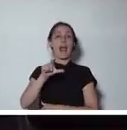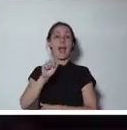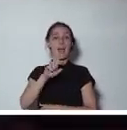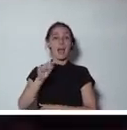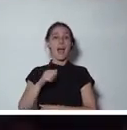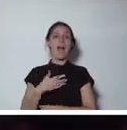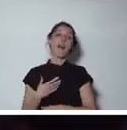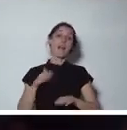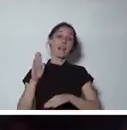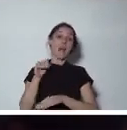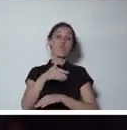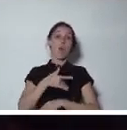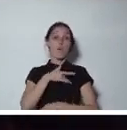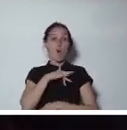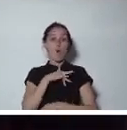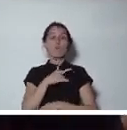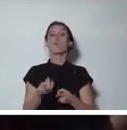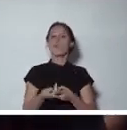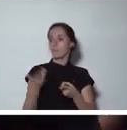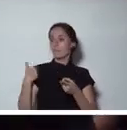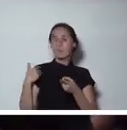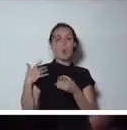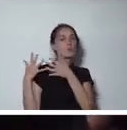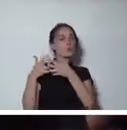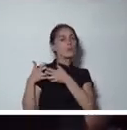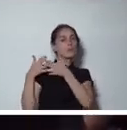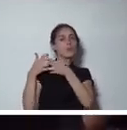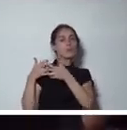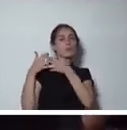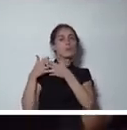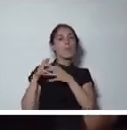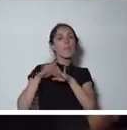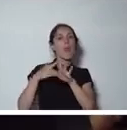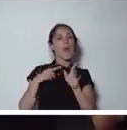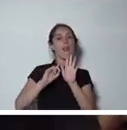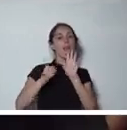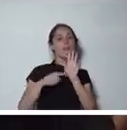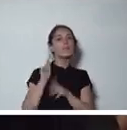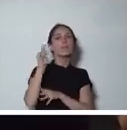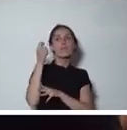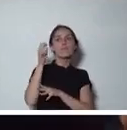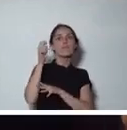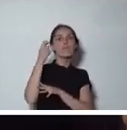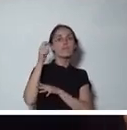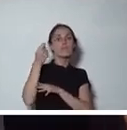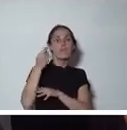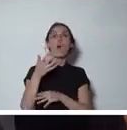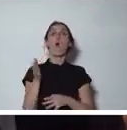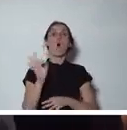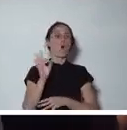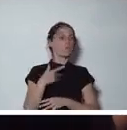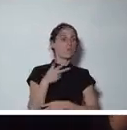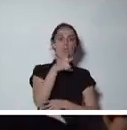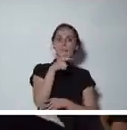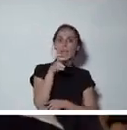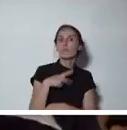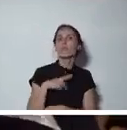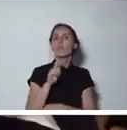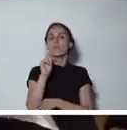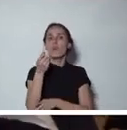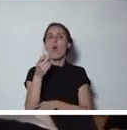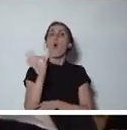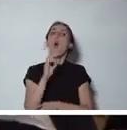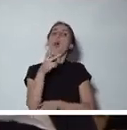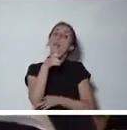tenemos a Irene y a Eli y a otras compañeras que pelean por leyes no que que nos doten de de más derechos o que corrijan vulneraciones de